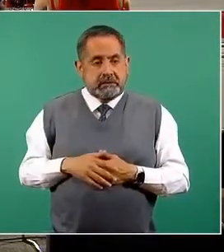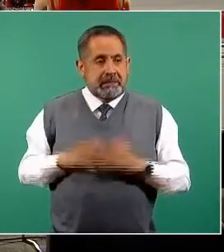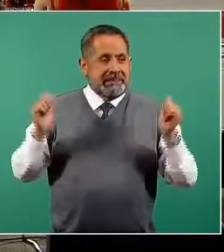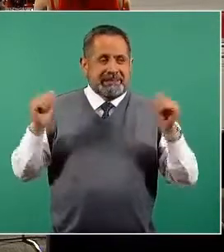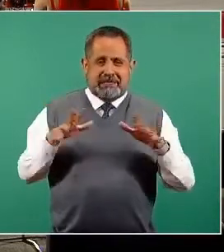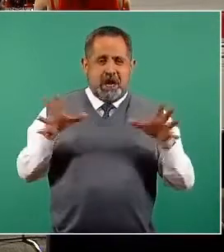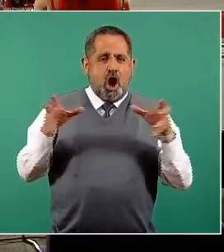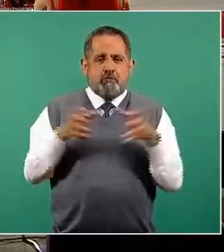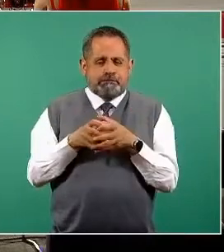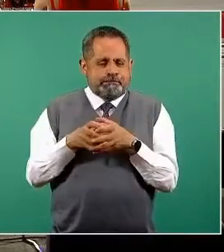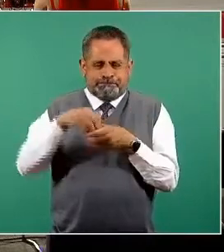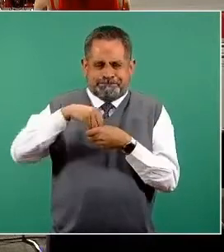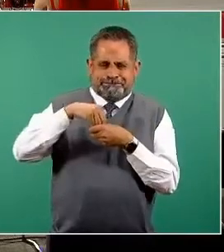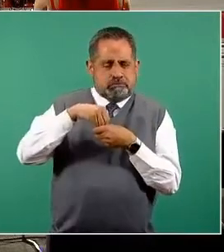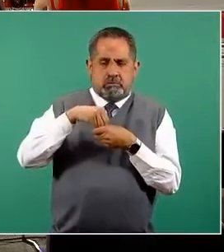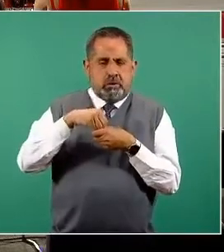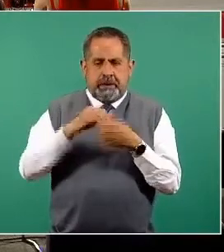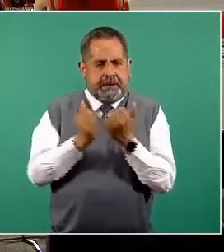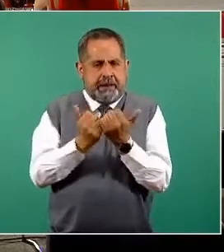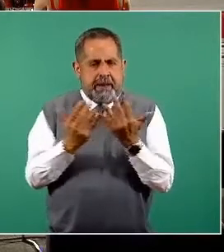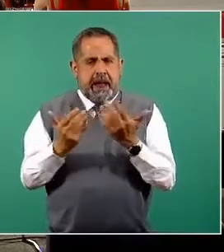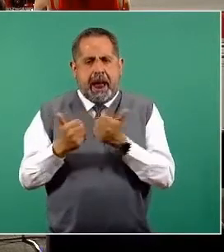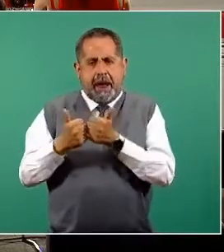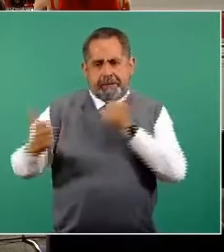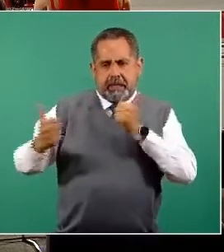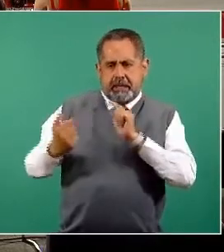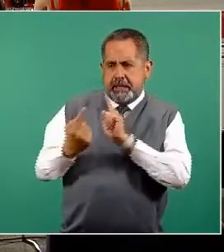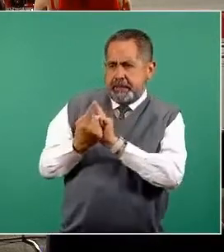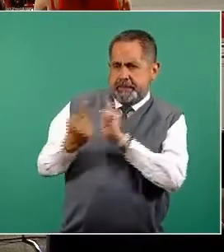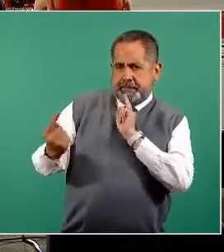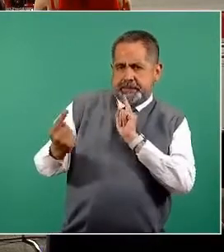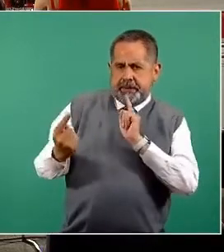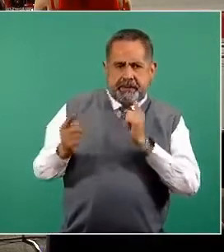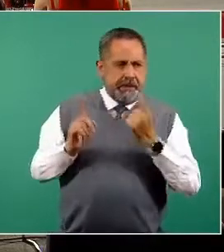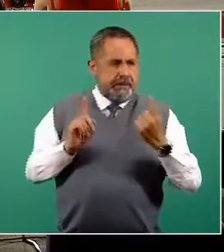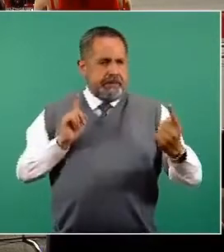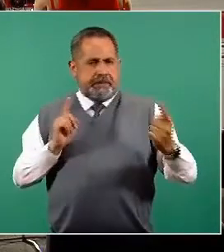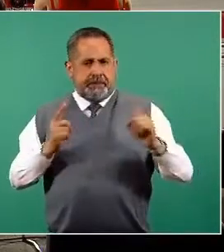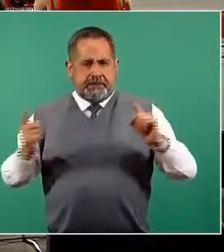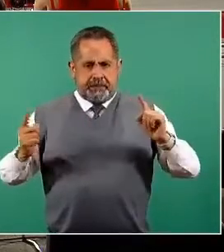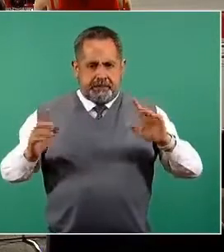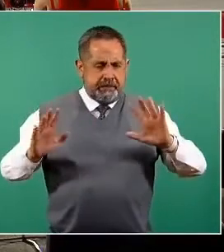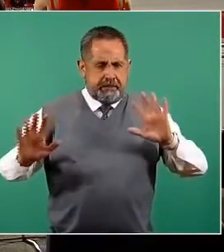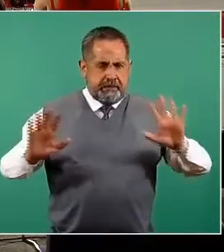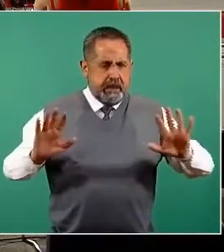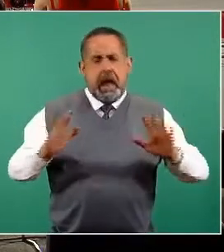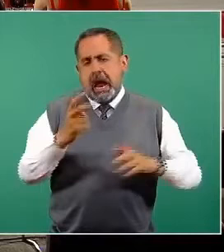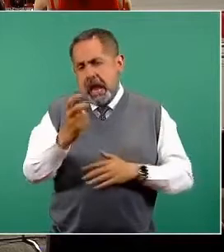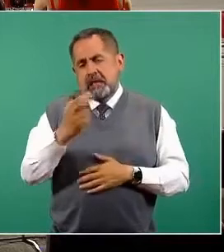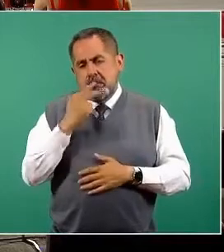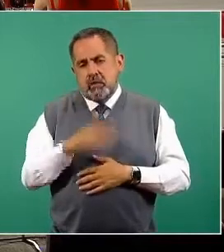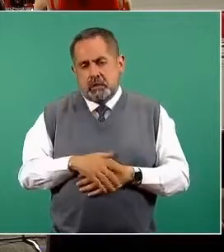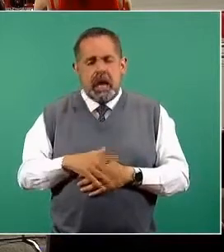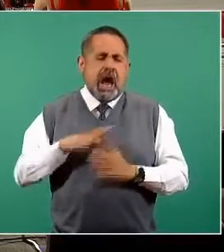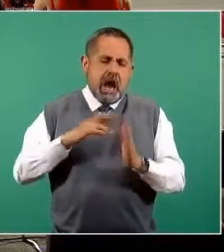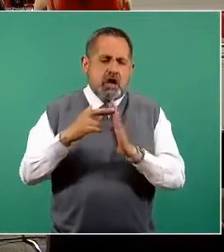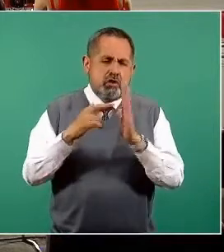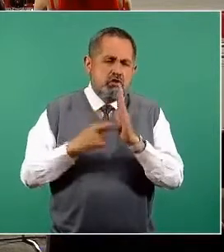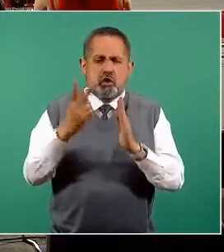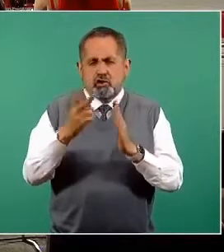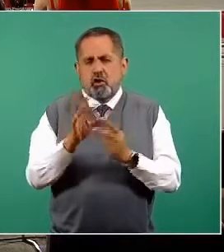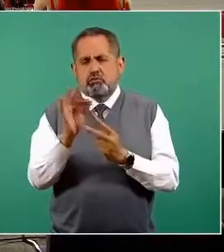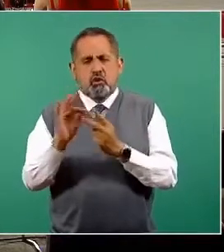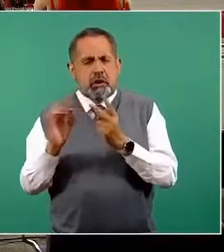menor número unas con otras y en menor cercanía física. Las medidas han sido diversas, pero hablemos de 2